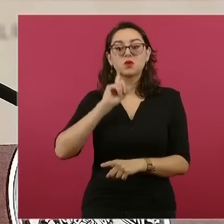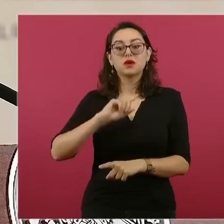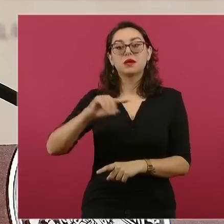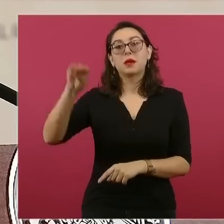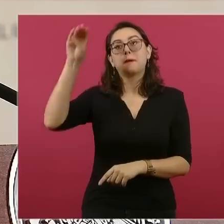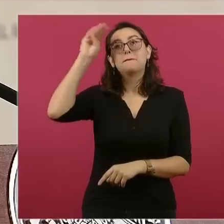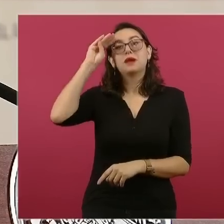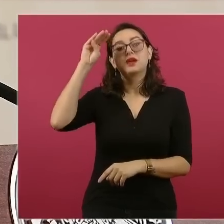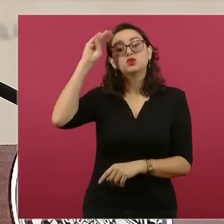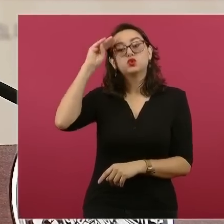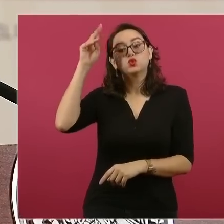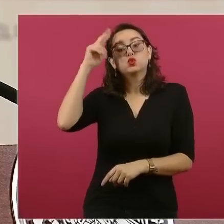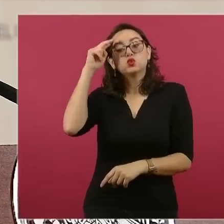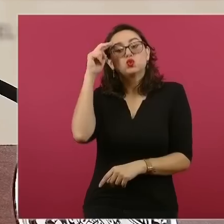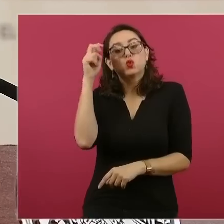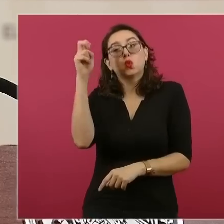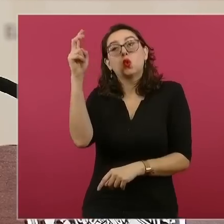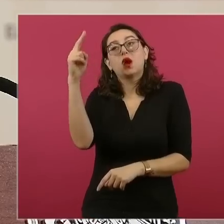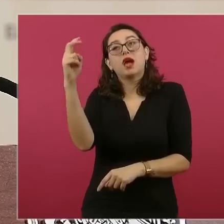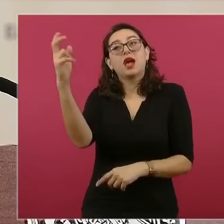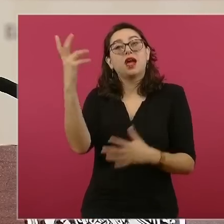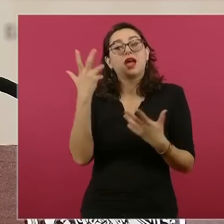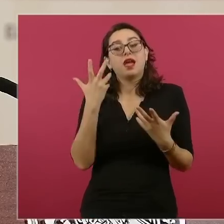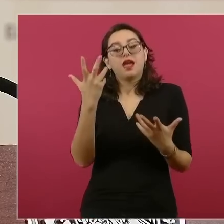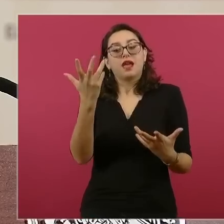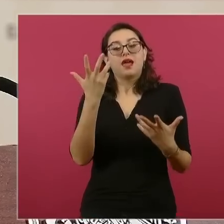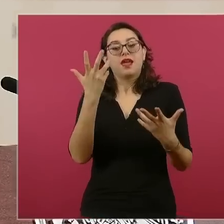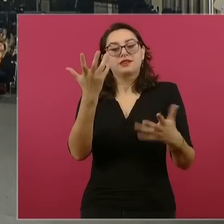supuestamente tiene información, ¿no?